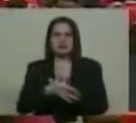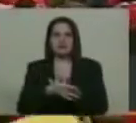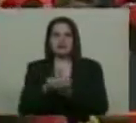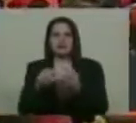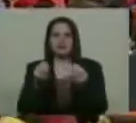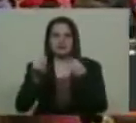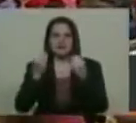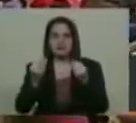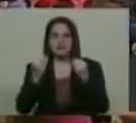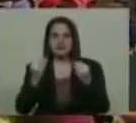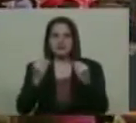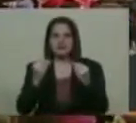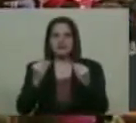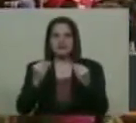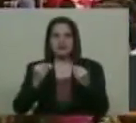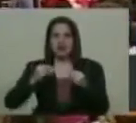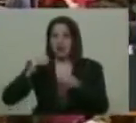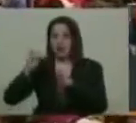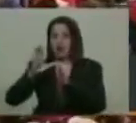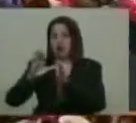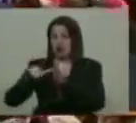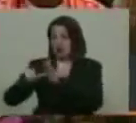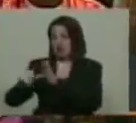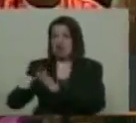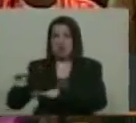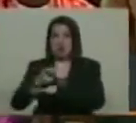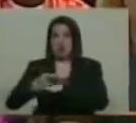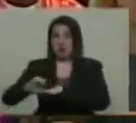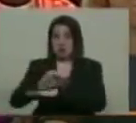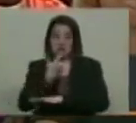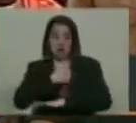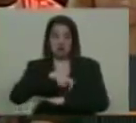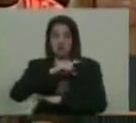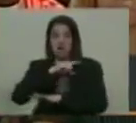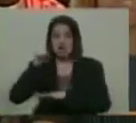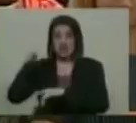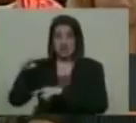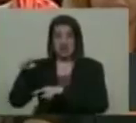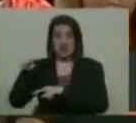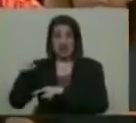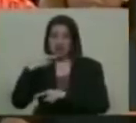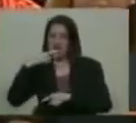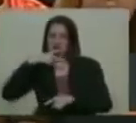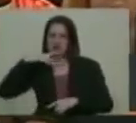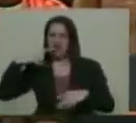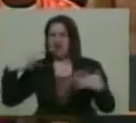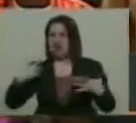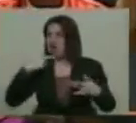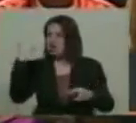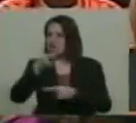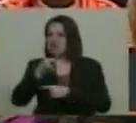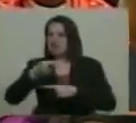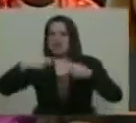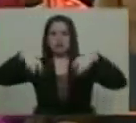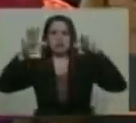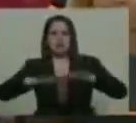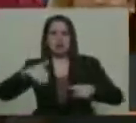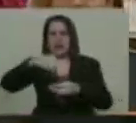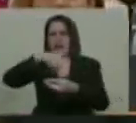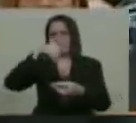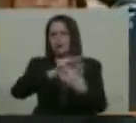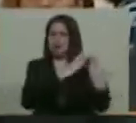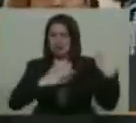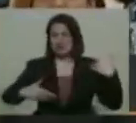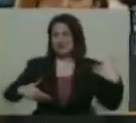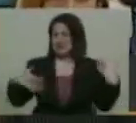Y el gobierno corrupto de España declara que debemos suspender las elecciones